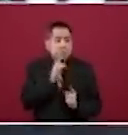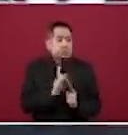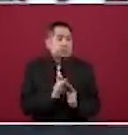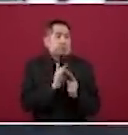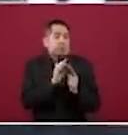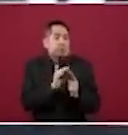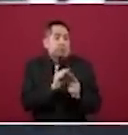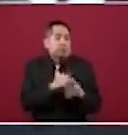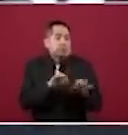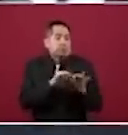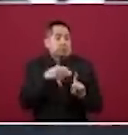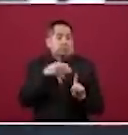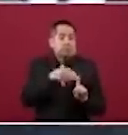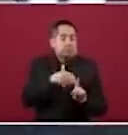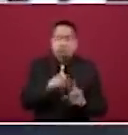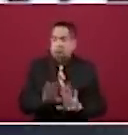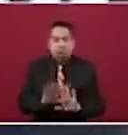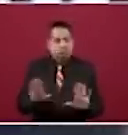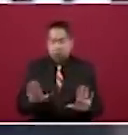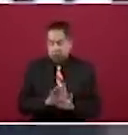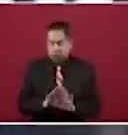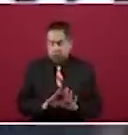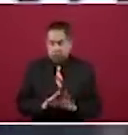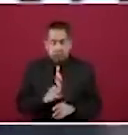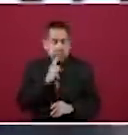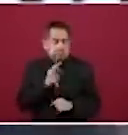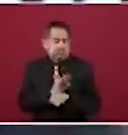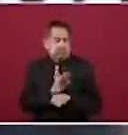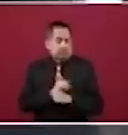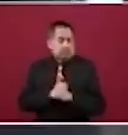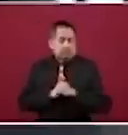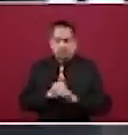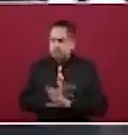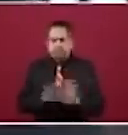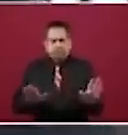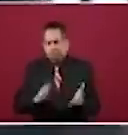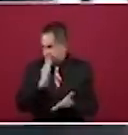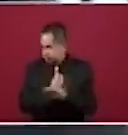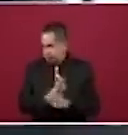preferencia, no van a tener ningún privilegio, ya eso se termina.